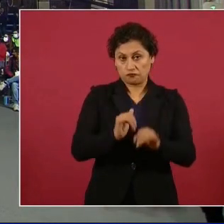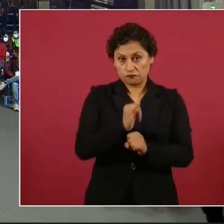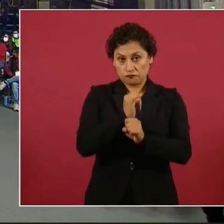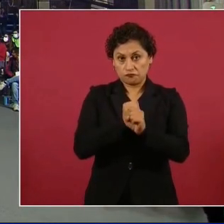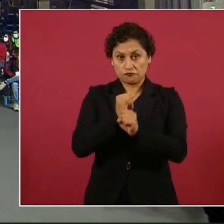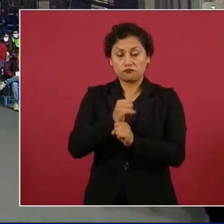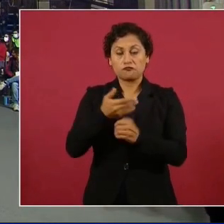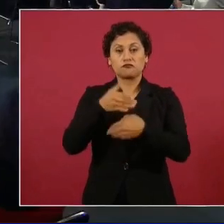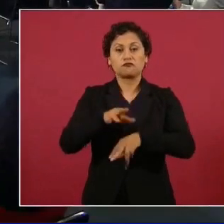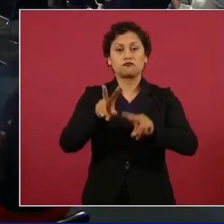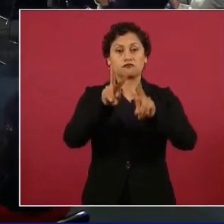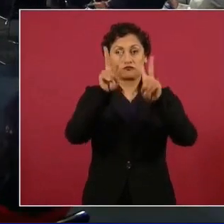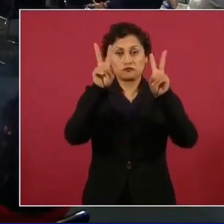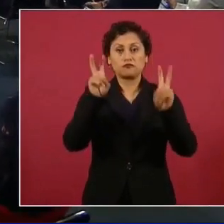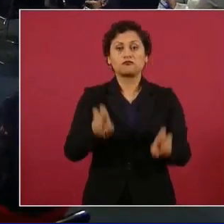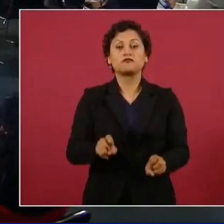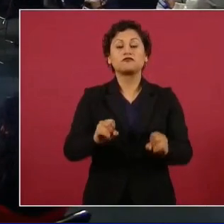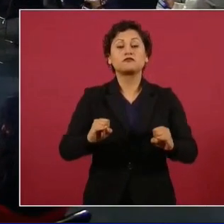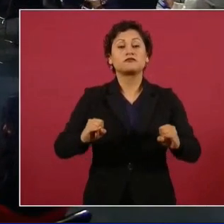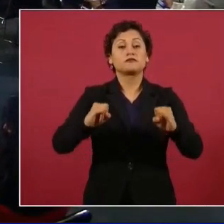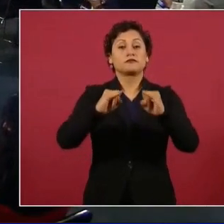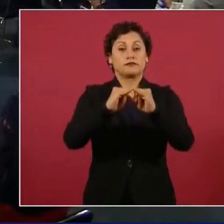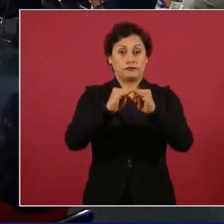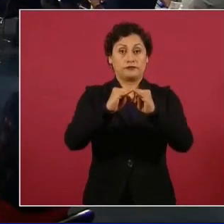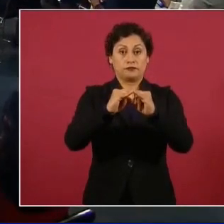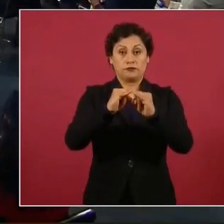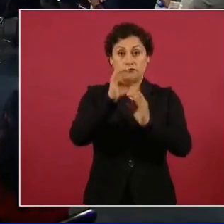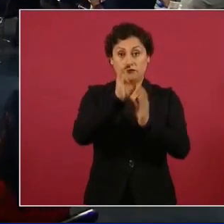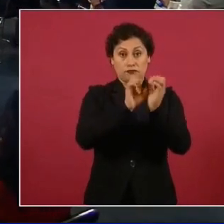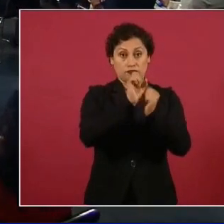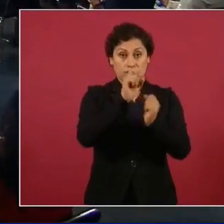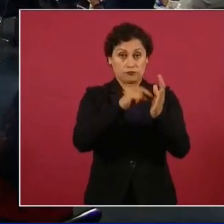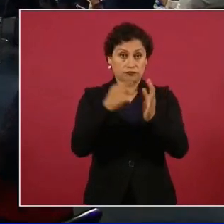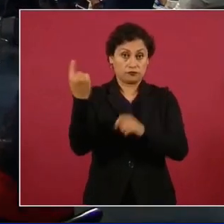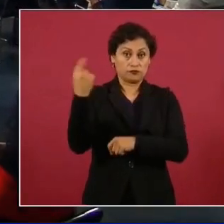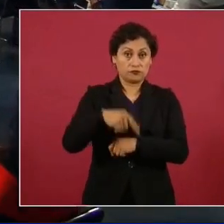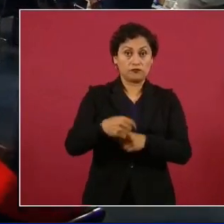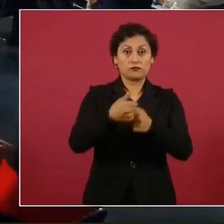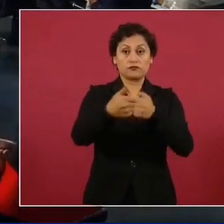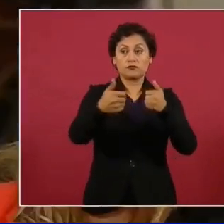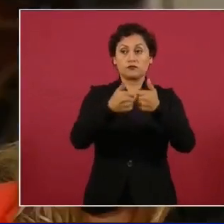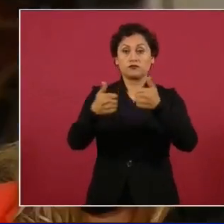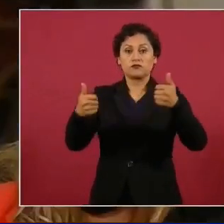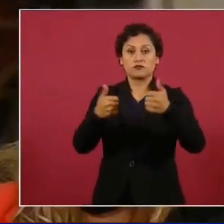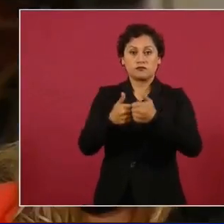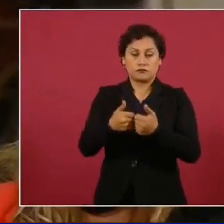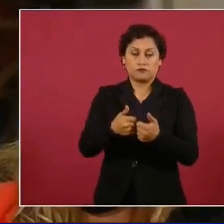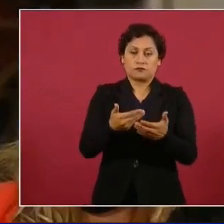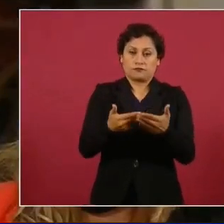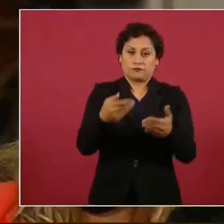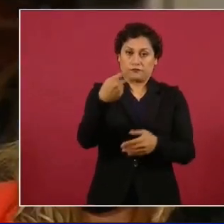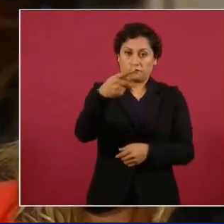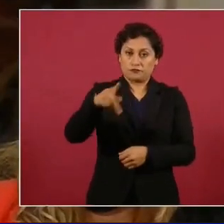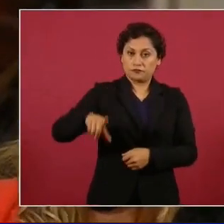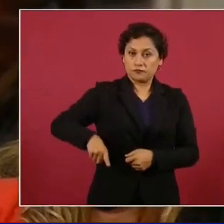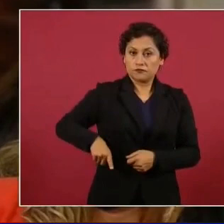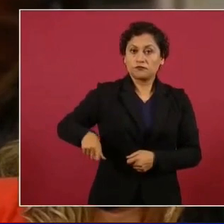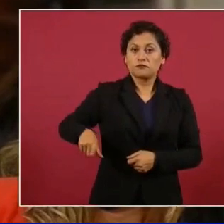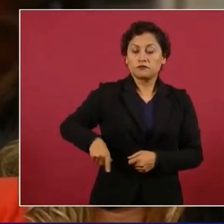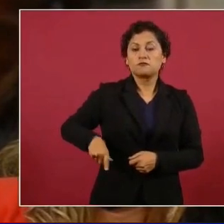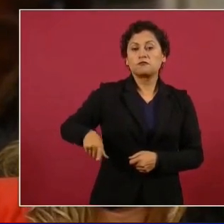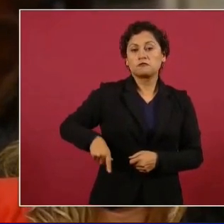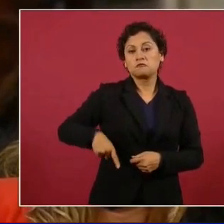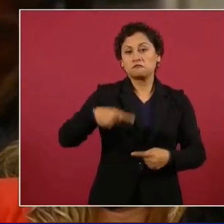los organismos constitucionales autónomos. Pues durante este sexenio han estado en el debate porque pues varios de los opositores